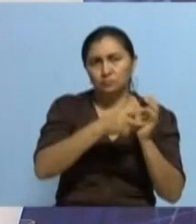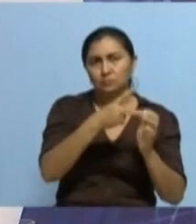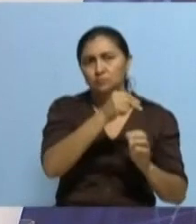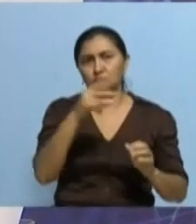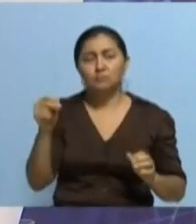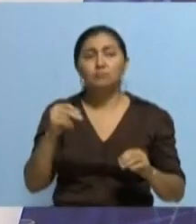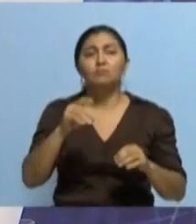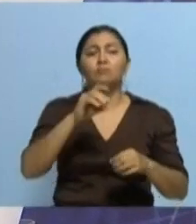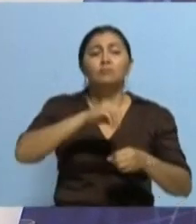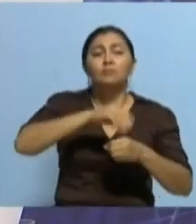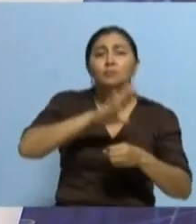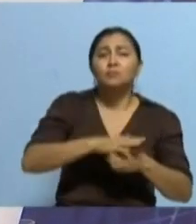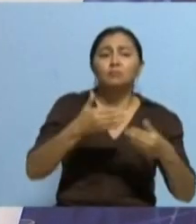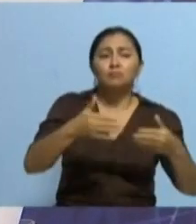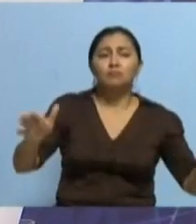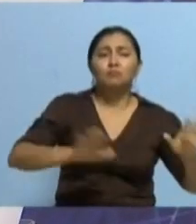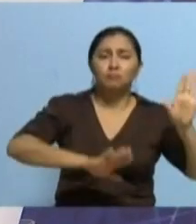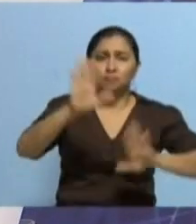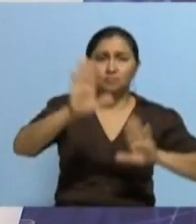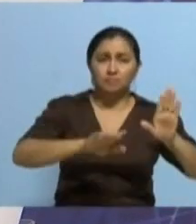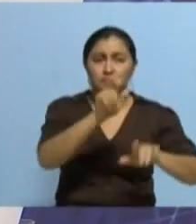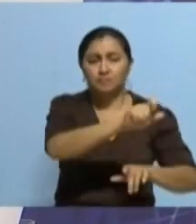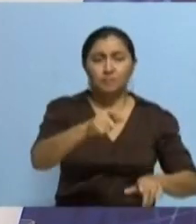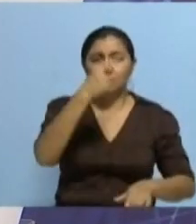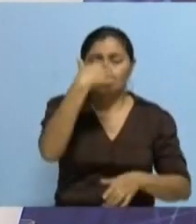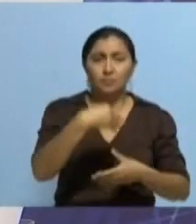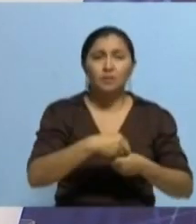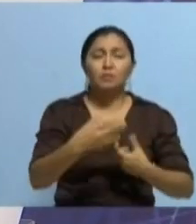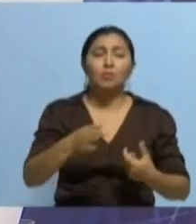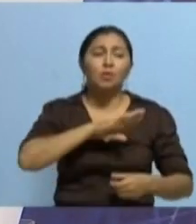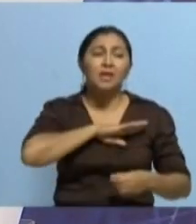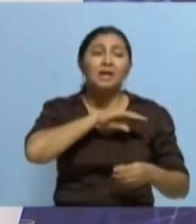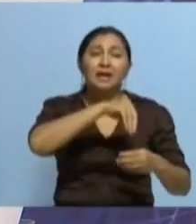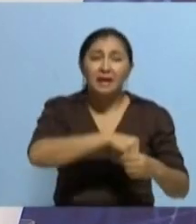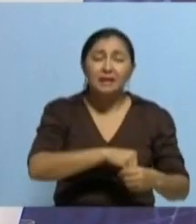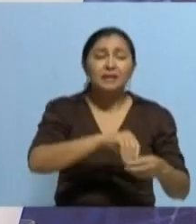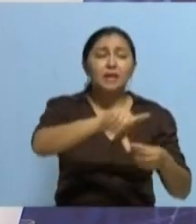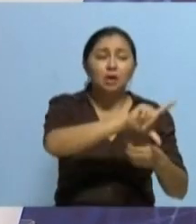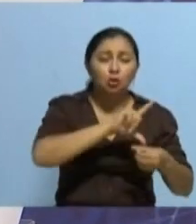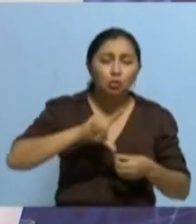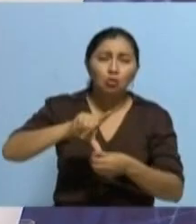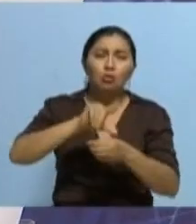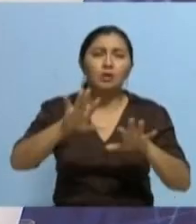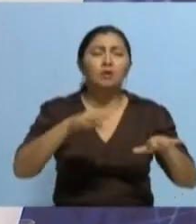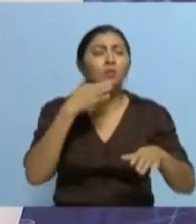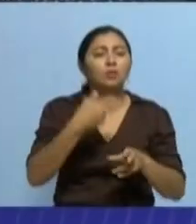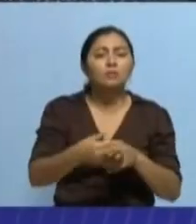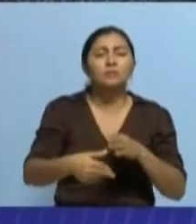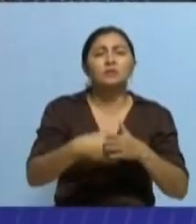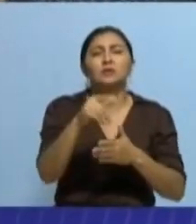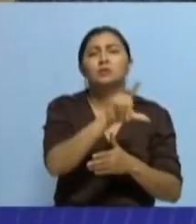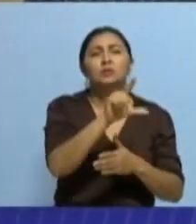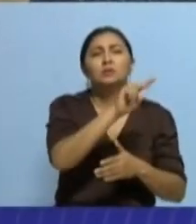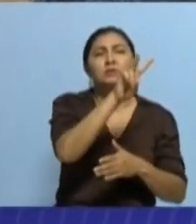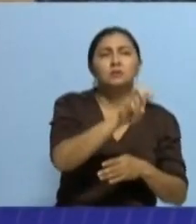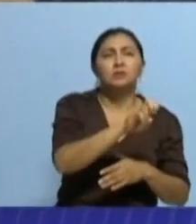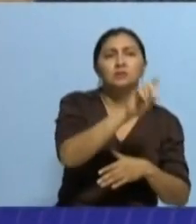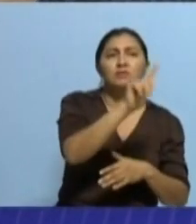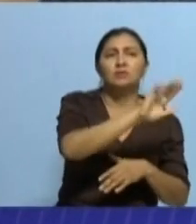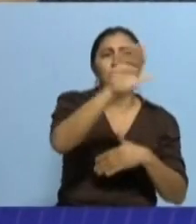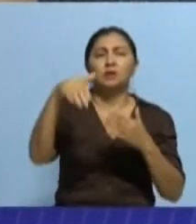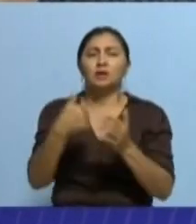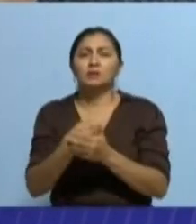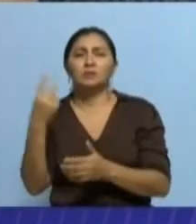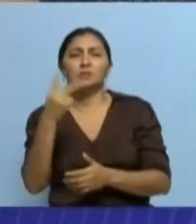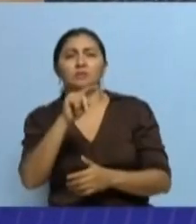para todos los samarios que deseen postularse como alcalde local. Lo hagan a partir de este lunes 17 de febrero hasta el viernes 28.